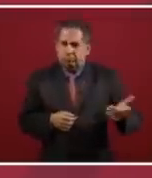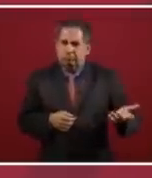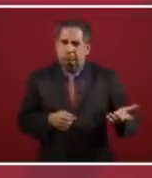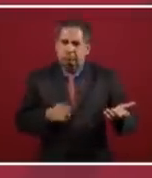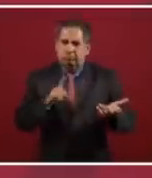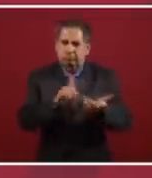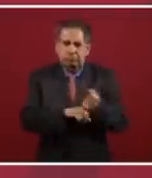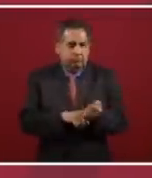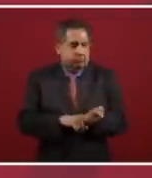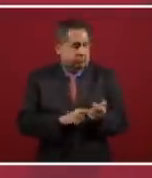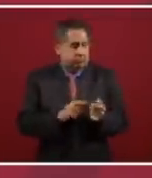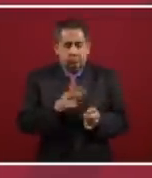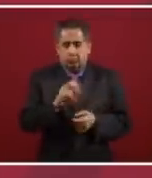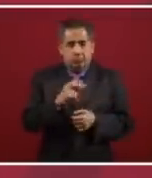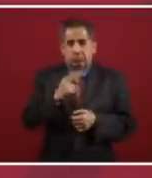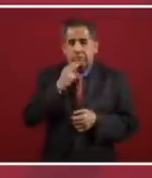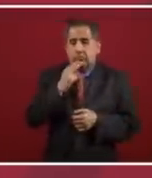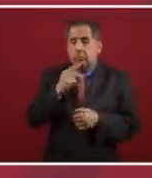sin que se utilice